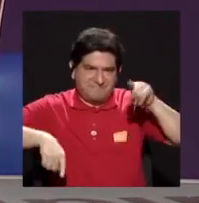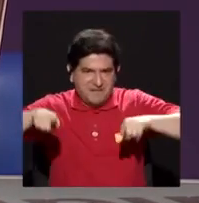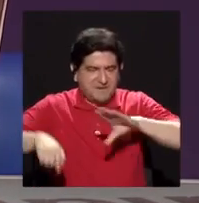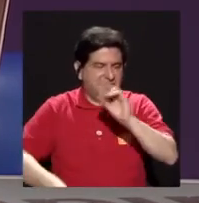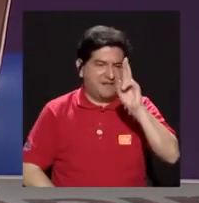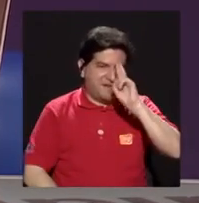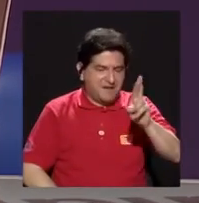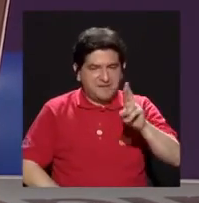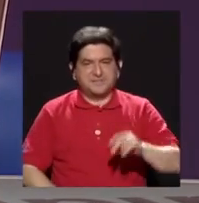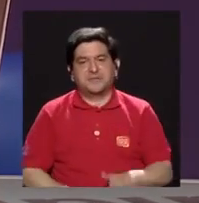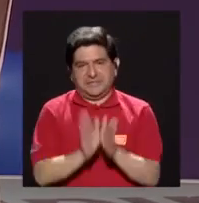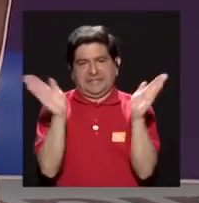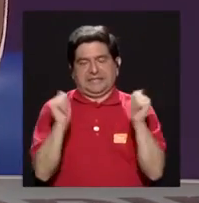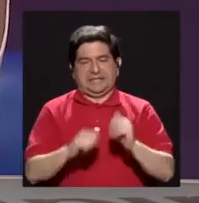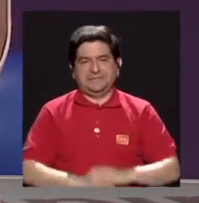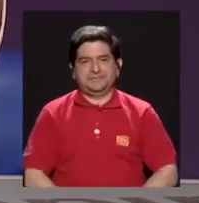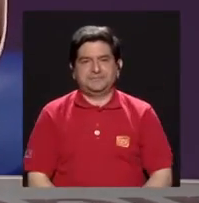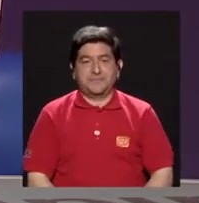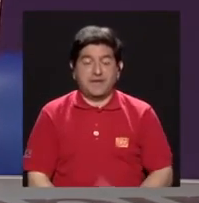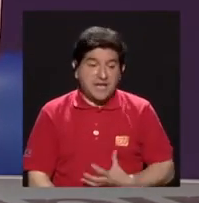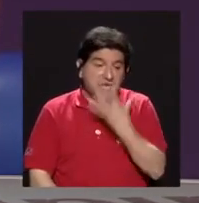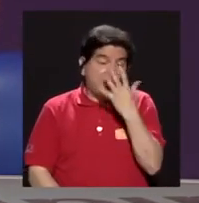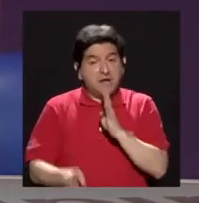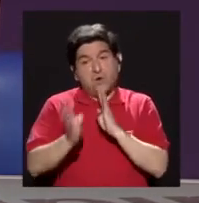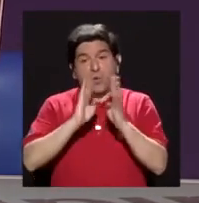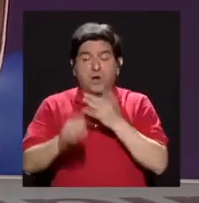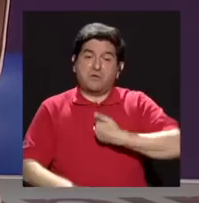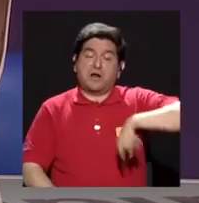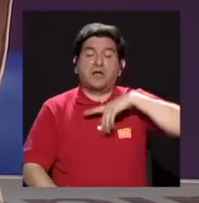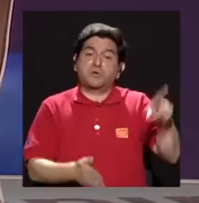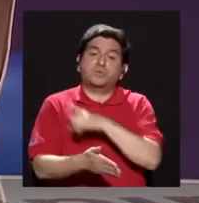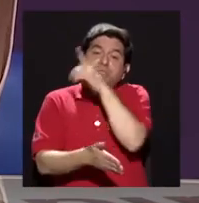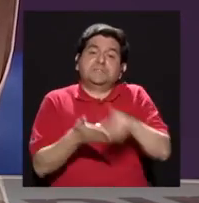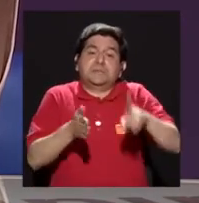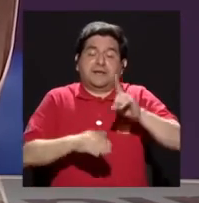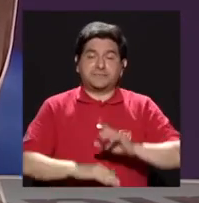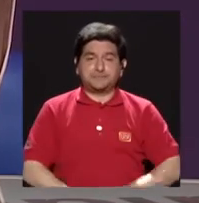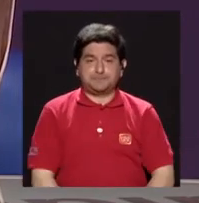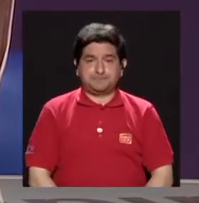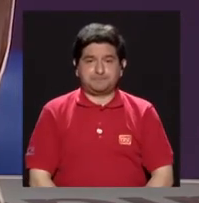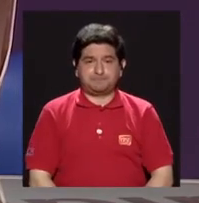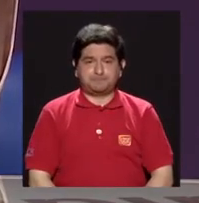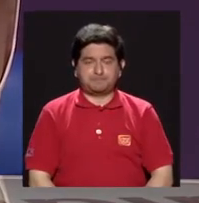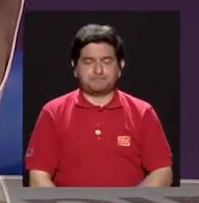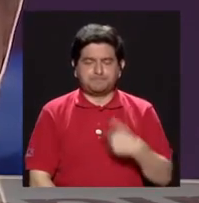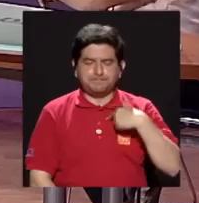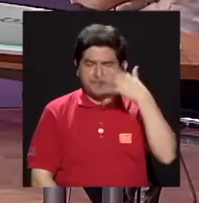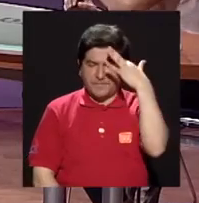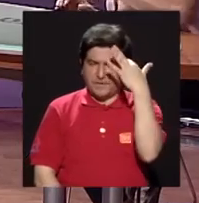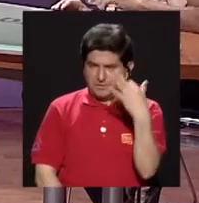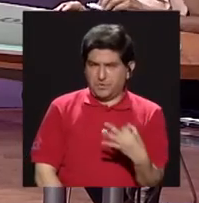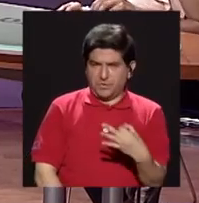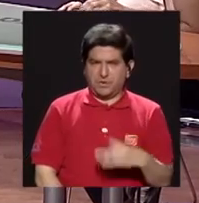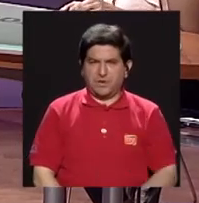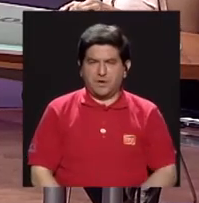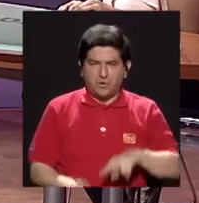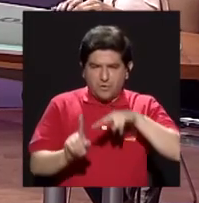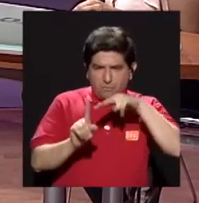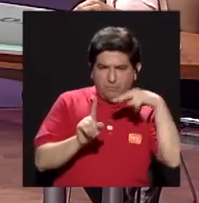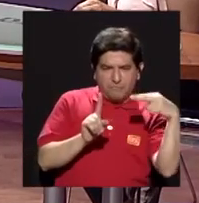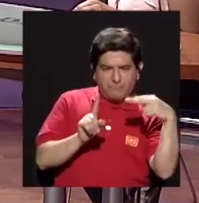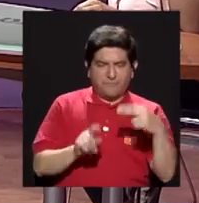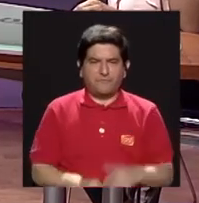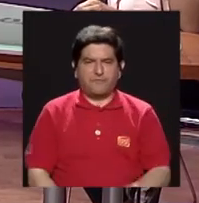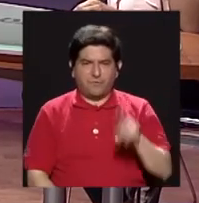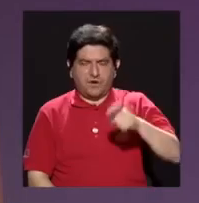los respetos, ¿verdad? Uh-huh. Y un enojo cuando se habla de que estamos discriminando. Claro, y creo que un enfoque que en definitiva